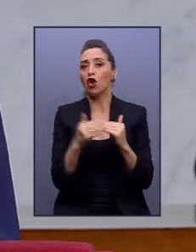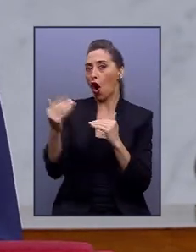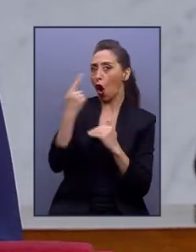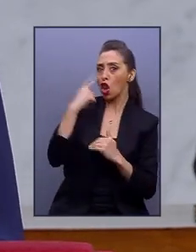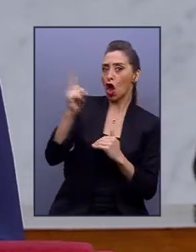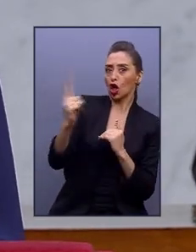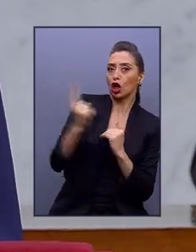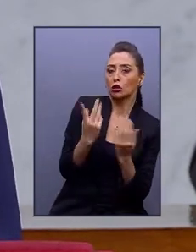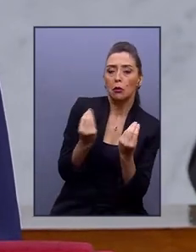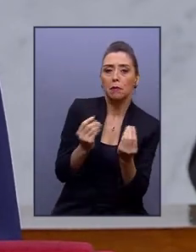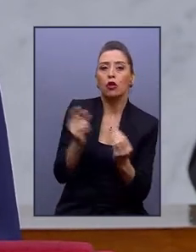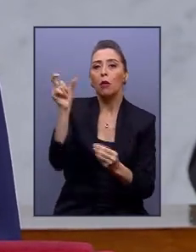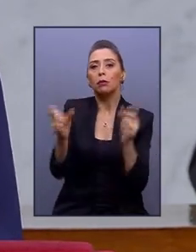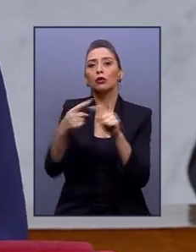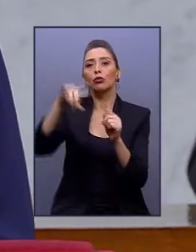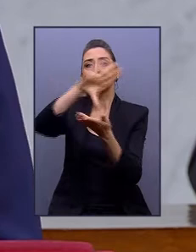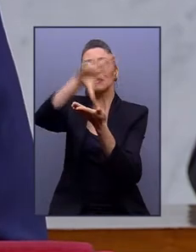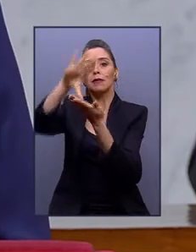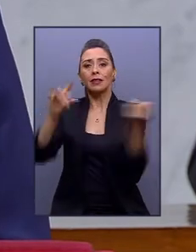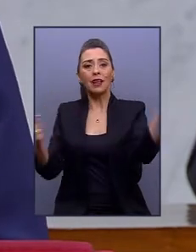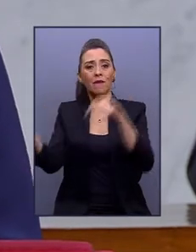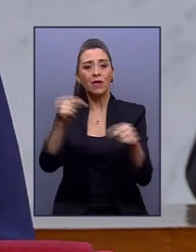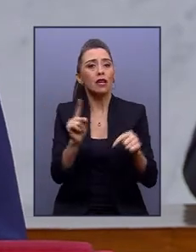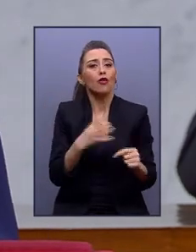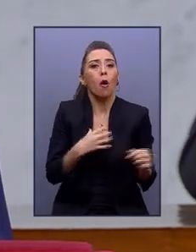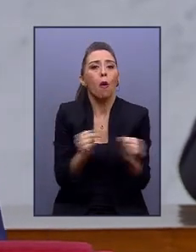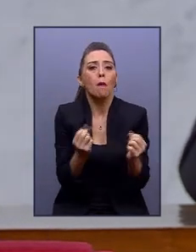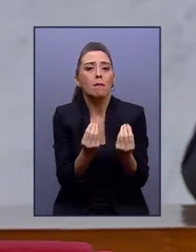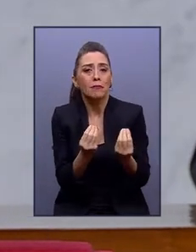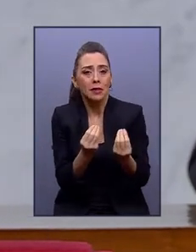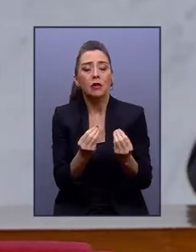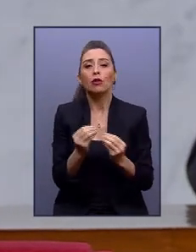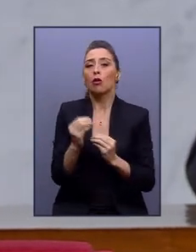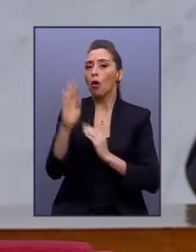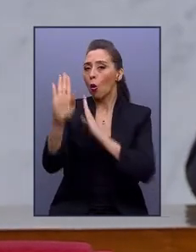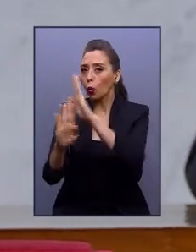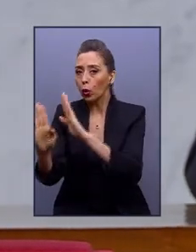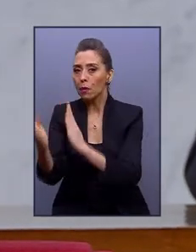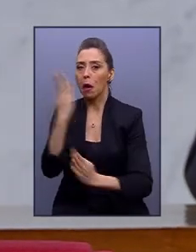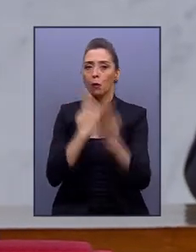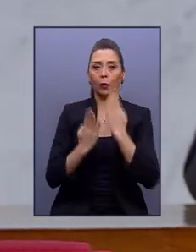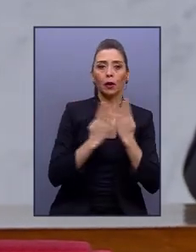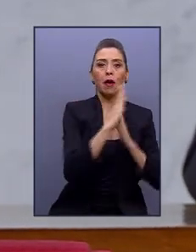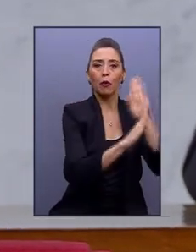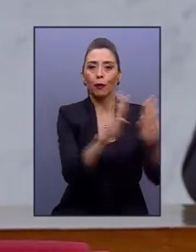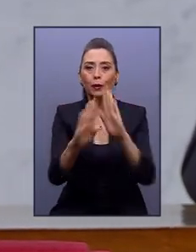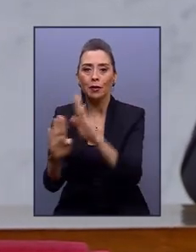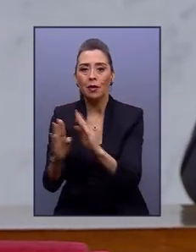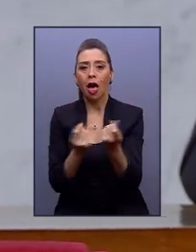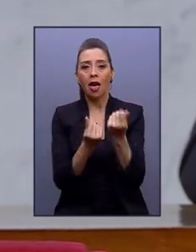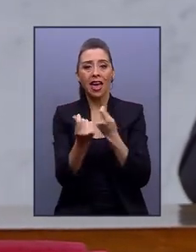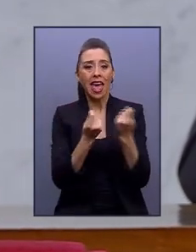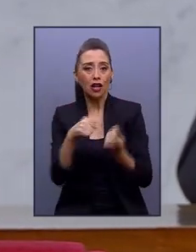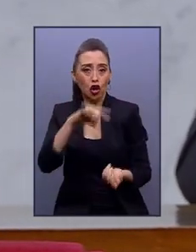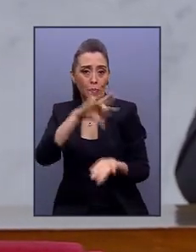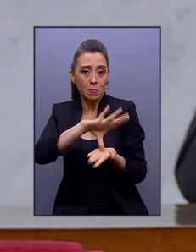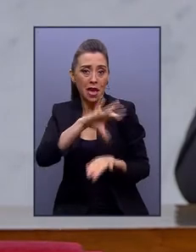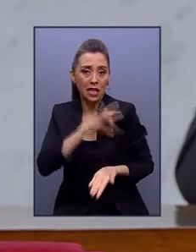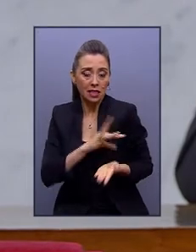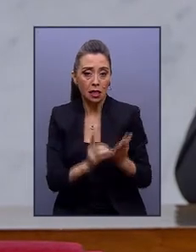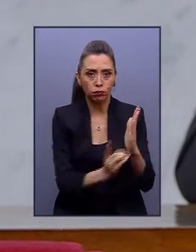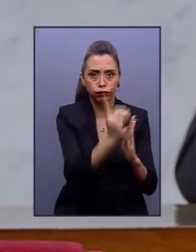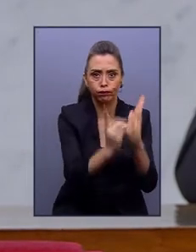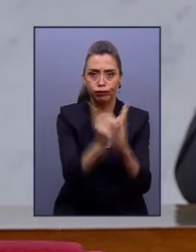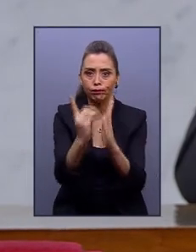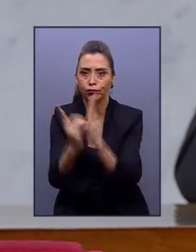del que viene a buscar una oportunidad en nuestras tierras, donde nos cuidemos unos a otros, donde nuestra economía tenga muchos motores potentes de